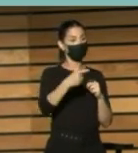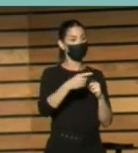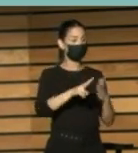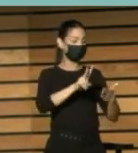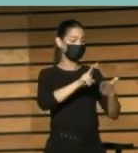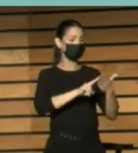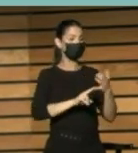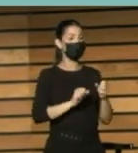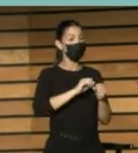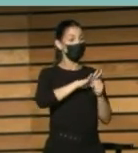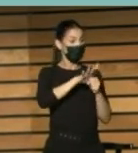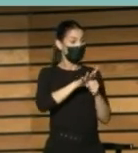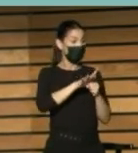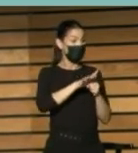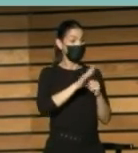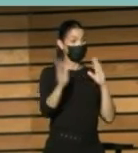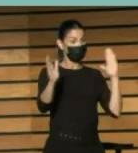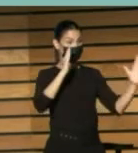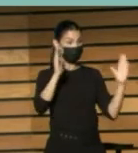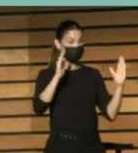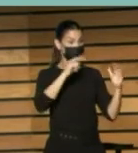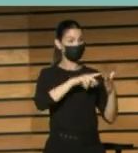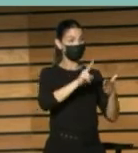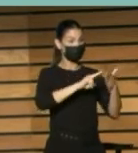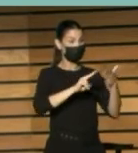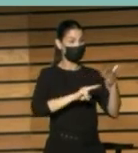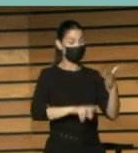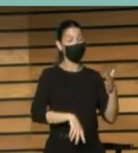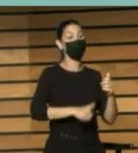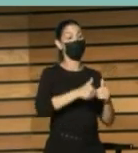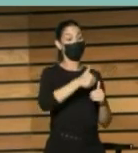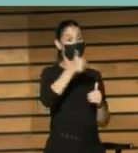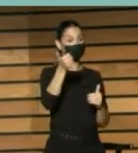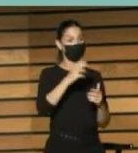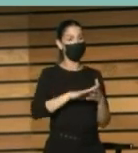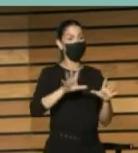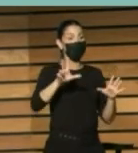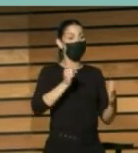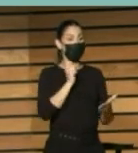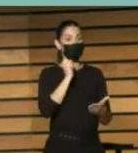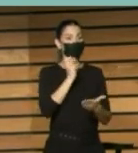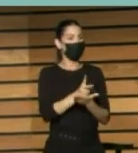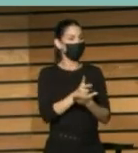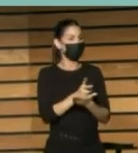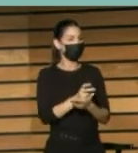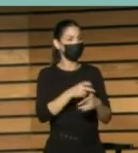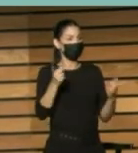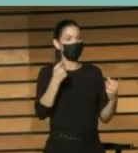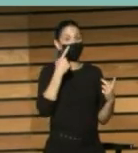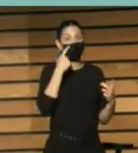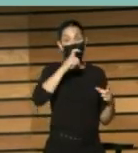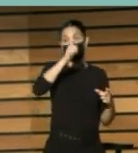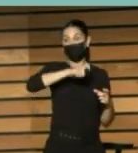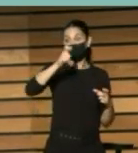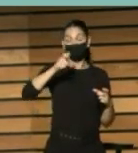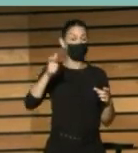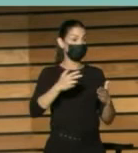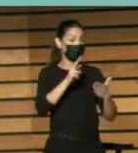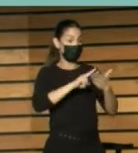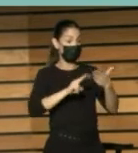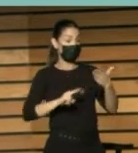nadie. Creo que tenemos ahora un reto entre todos, que es cómo retenemos a parte de esos lectores que se han incorporado a la